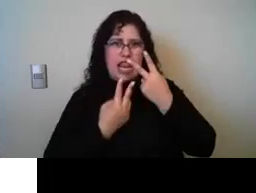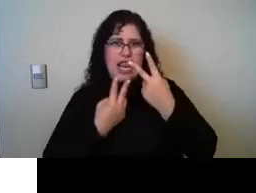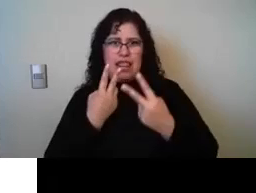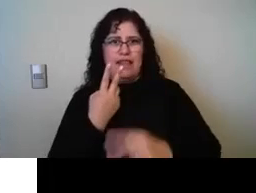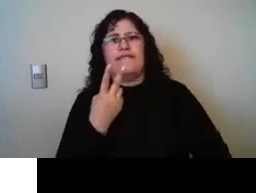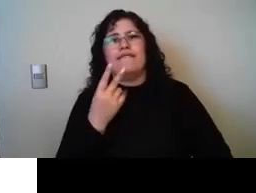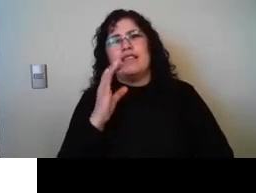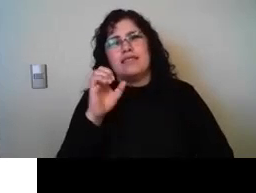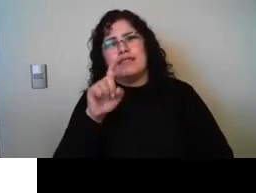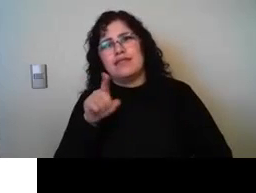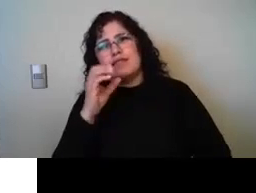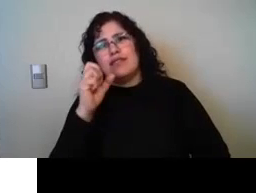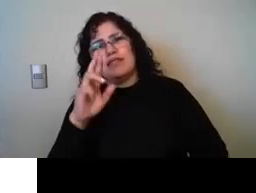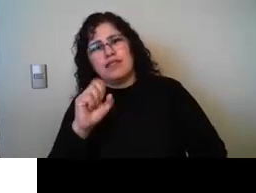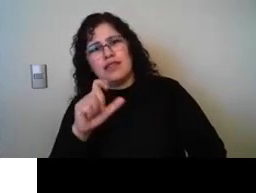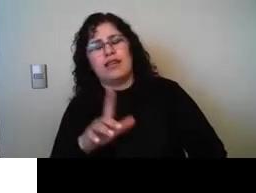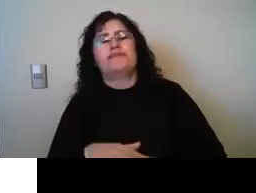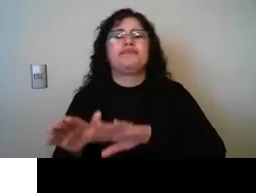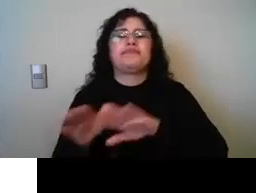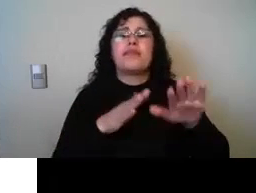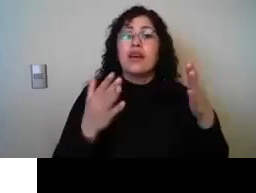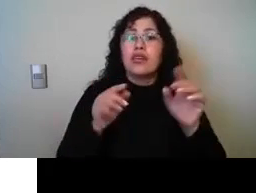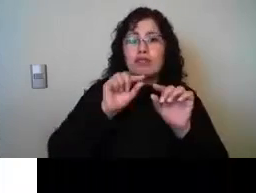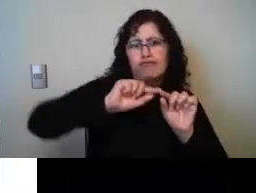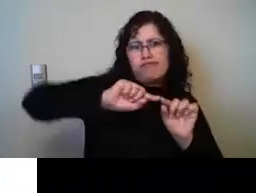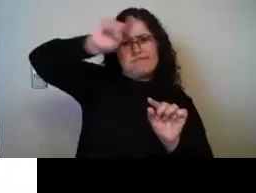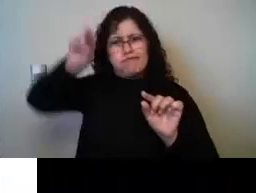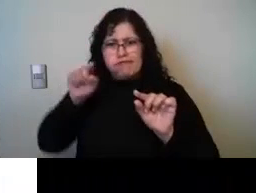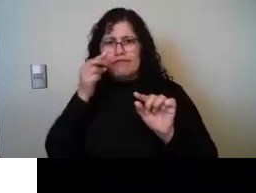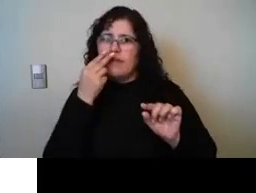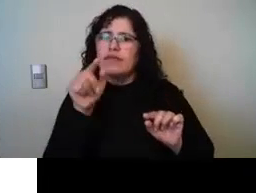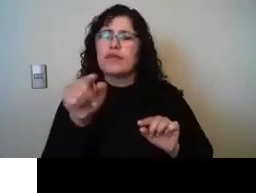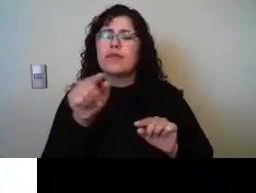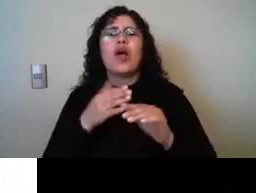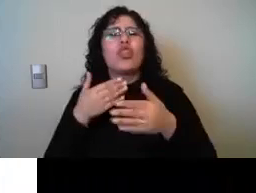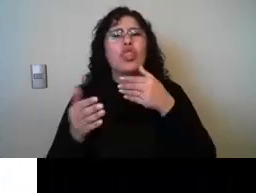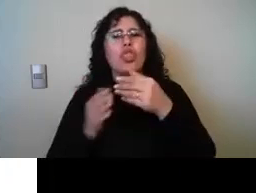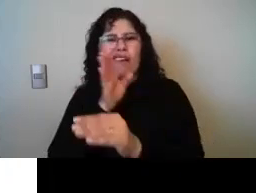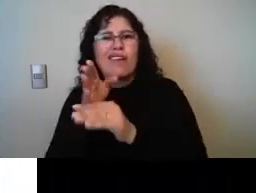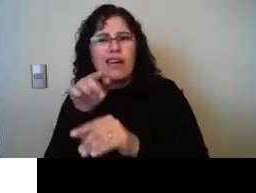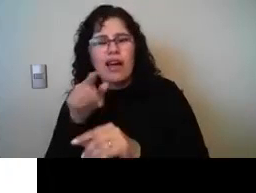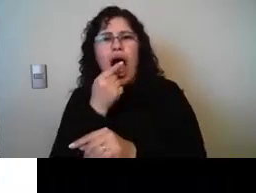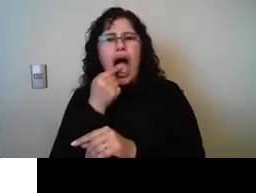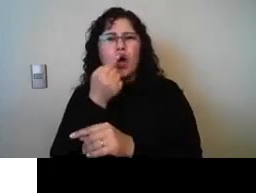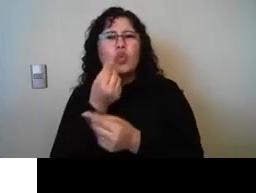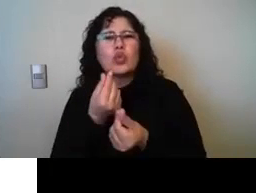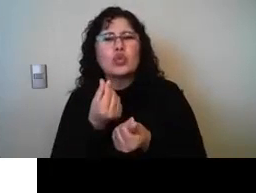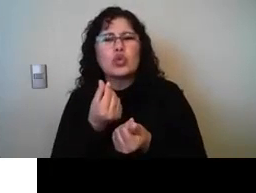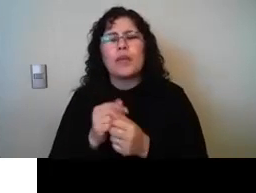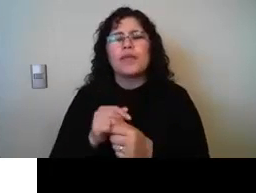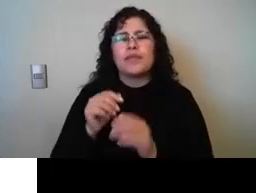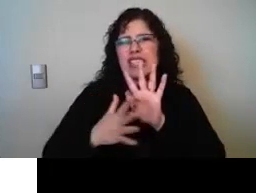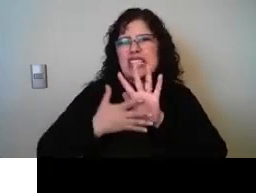Y la proyección hacia el área del gusto sensitiva, ¿cierto? En